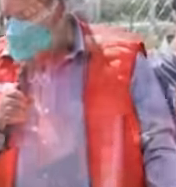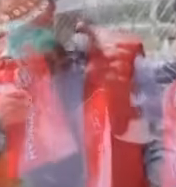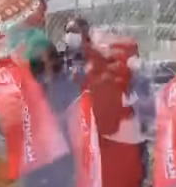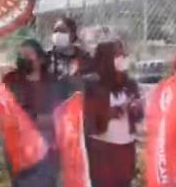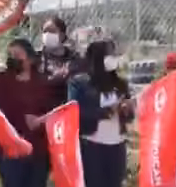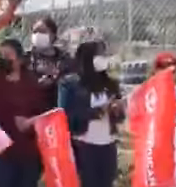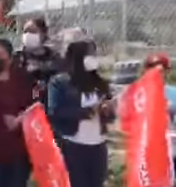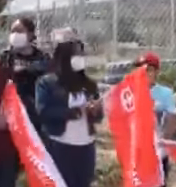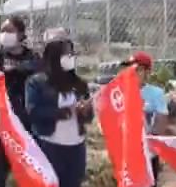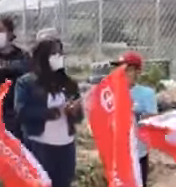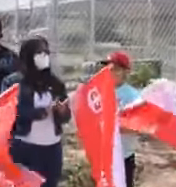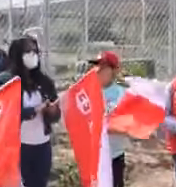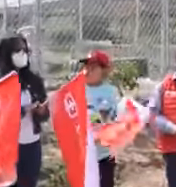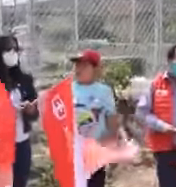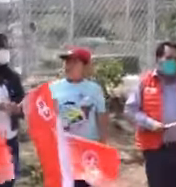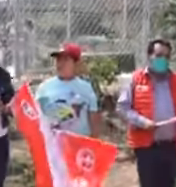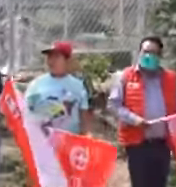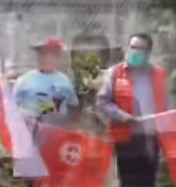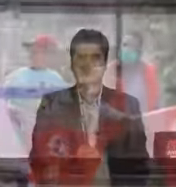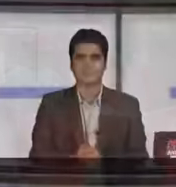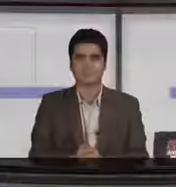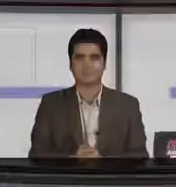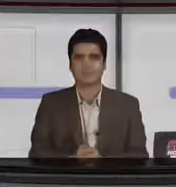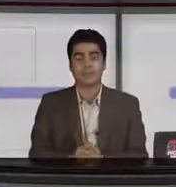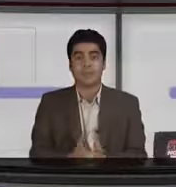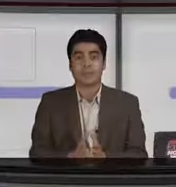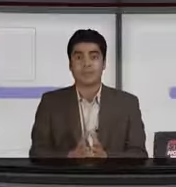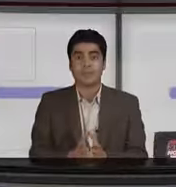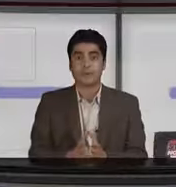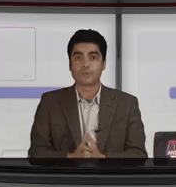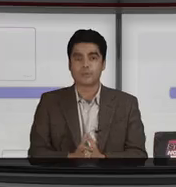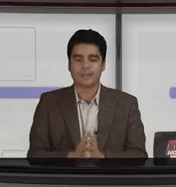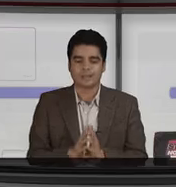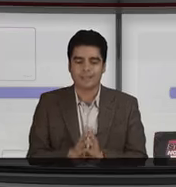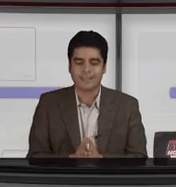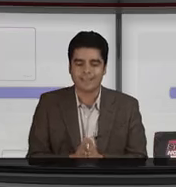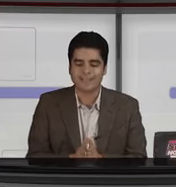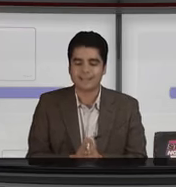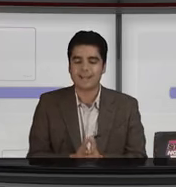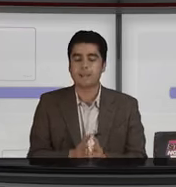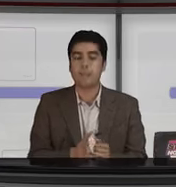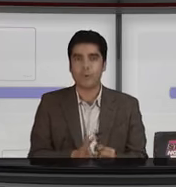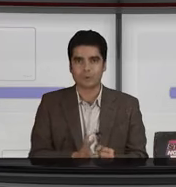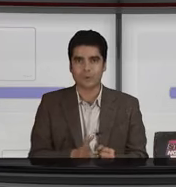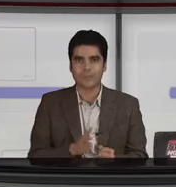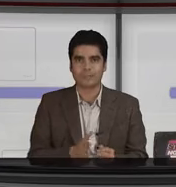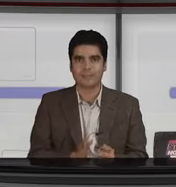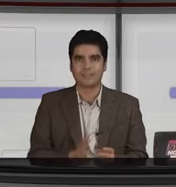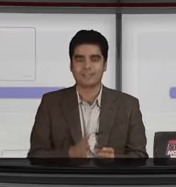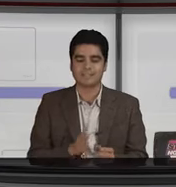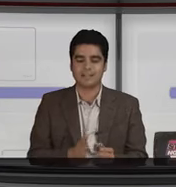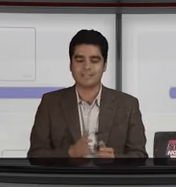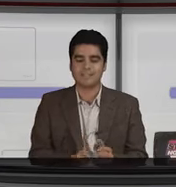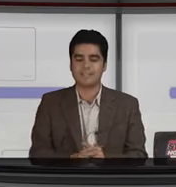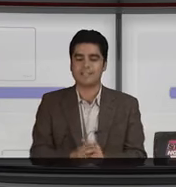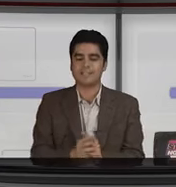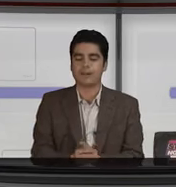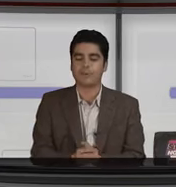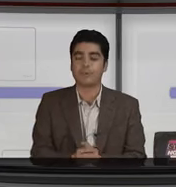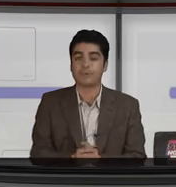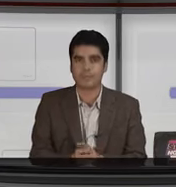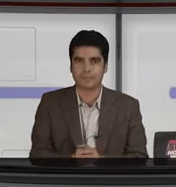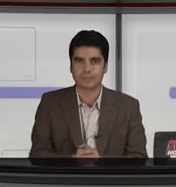Para STV, reportó Diana Domínguez. Y en Ocoyucan, instalan módulo de trámites de